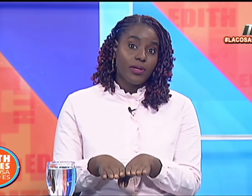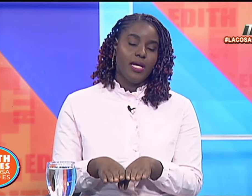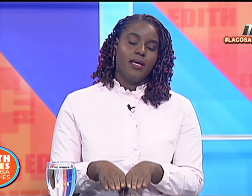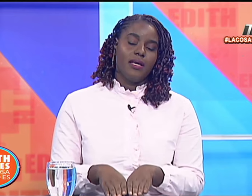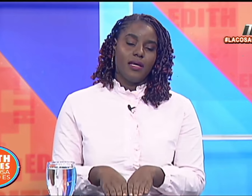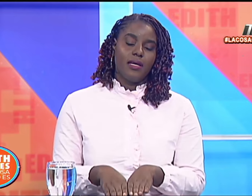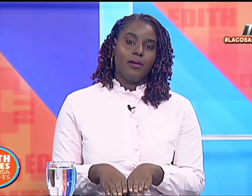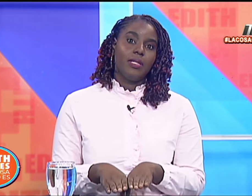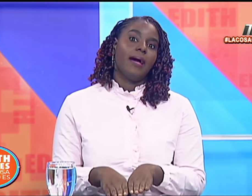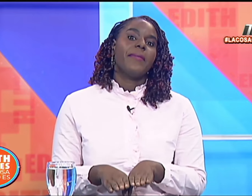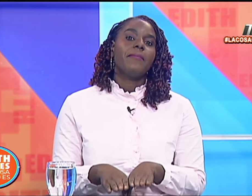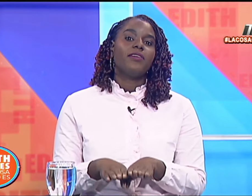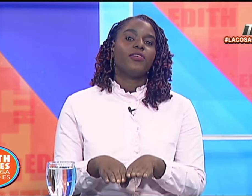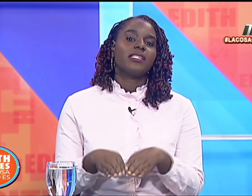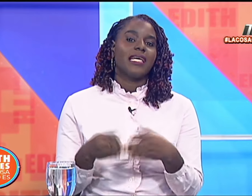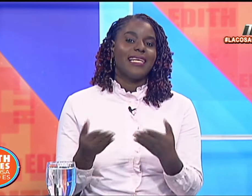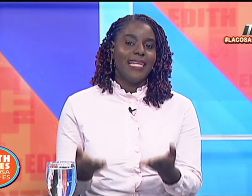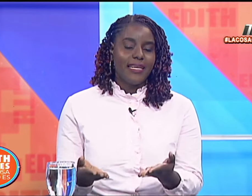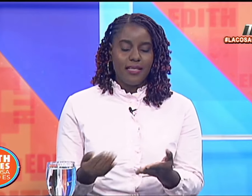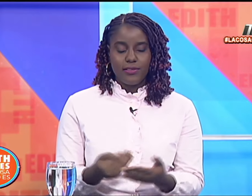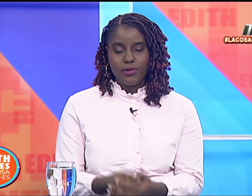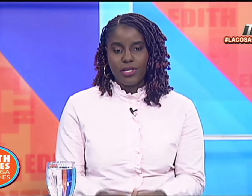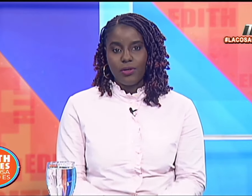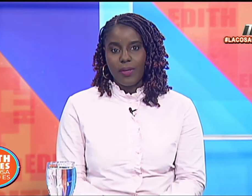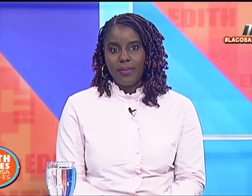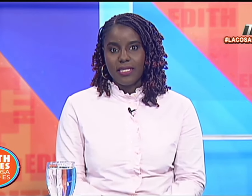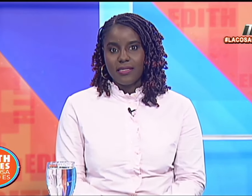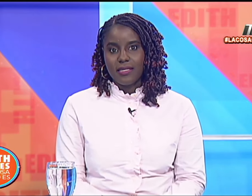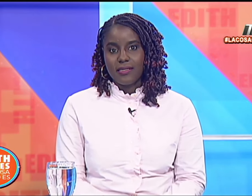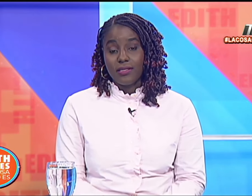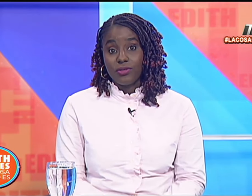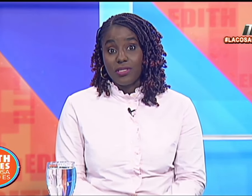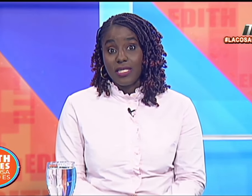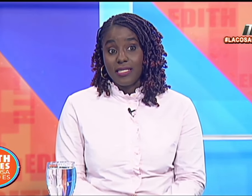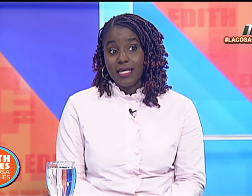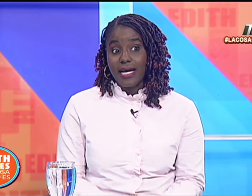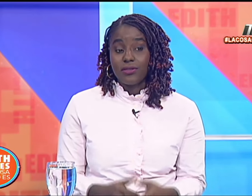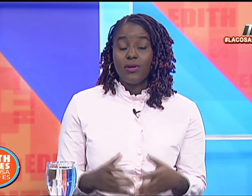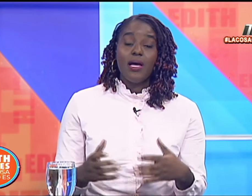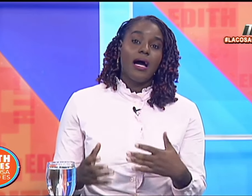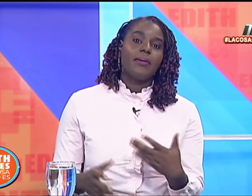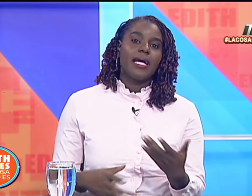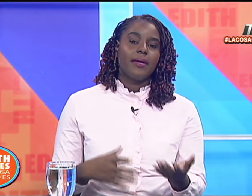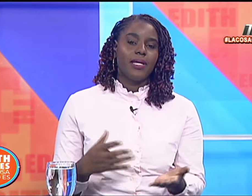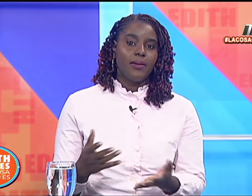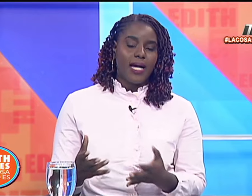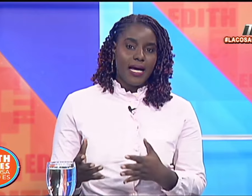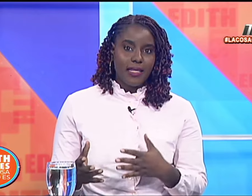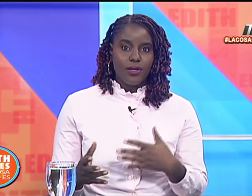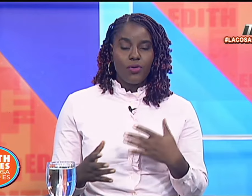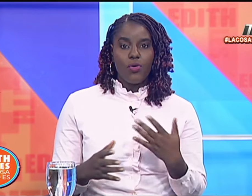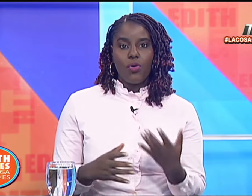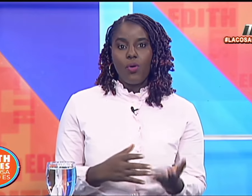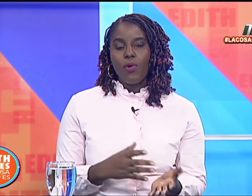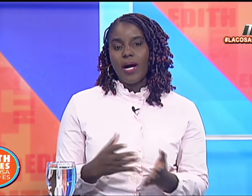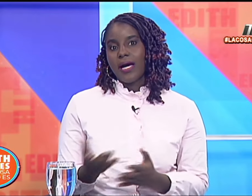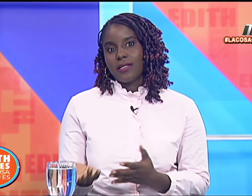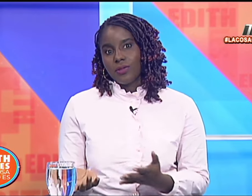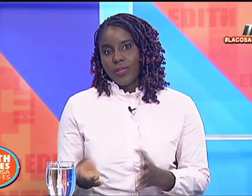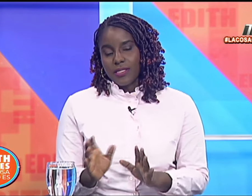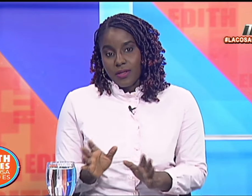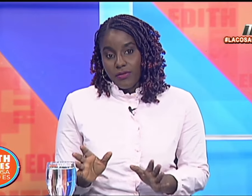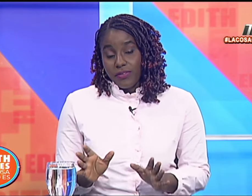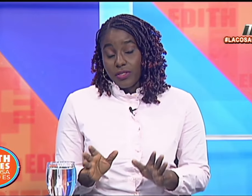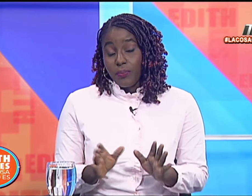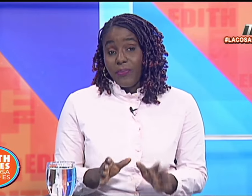valor, la misma fuerza de ley, es lo que normalmente se dice. Entonces, en este caso, habrá que ver el bajadero o cómo van a